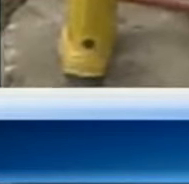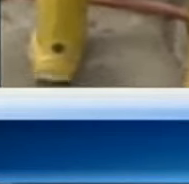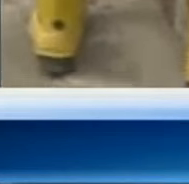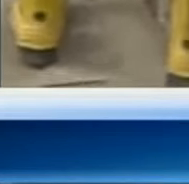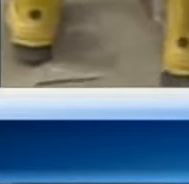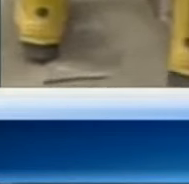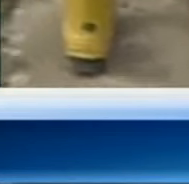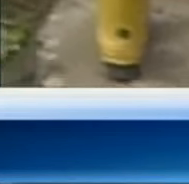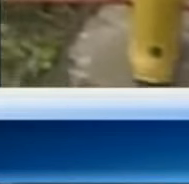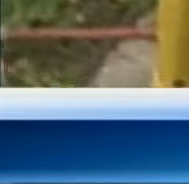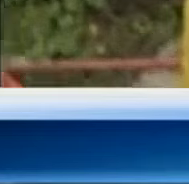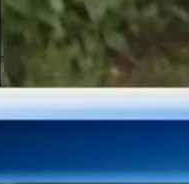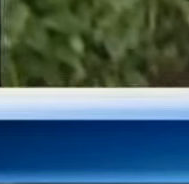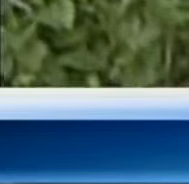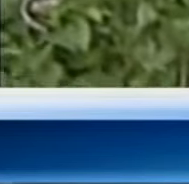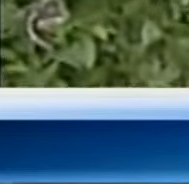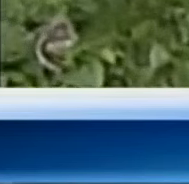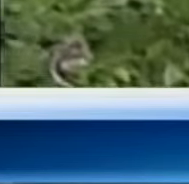darle